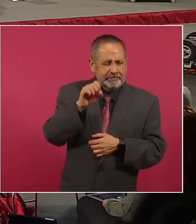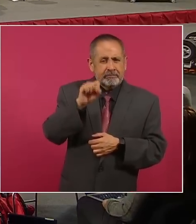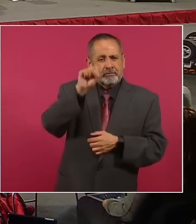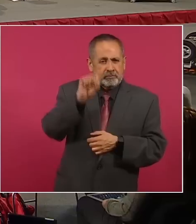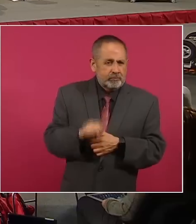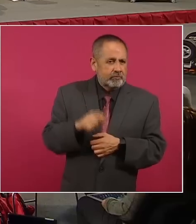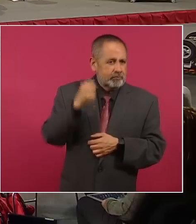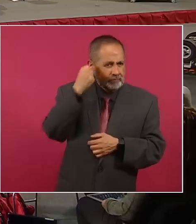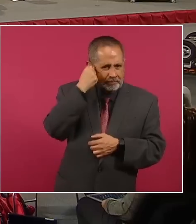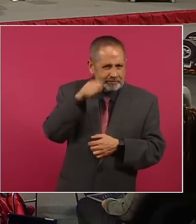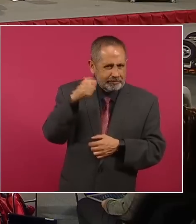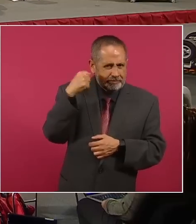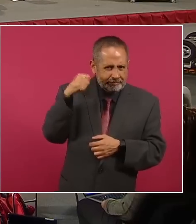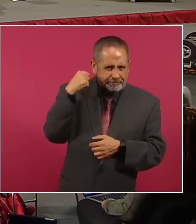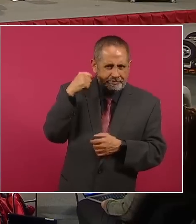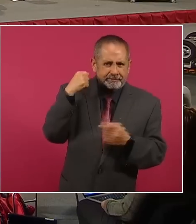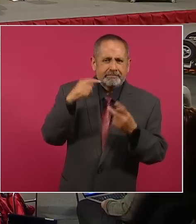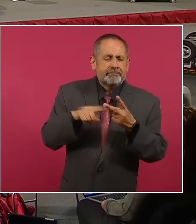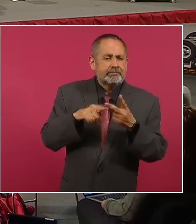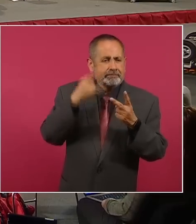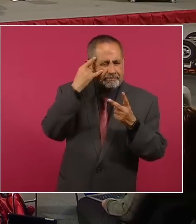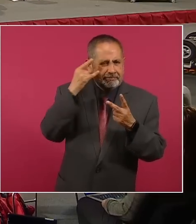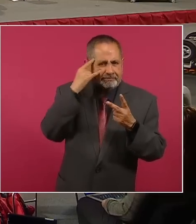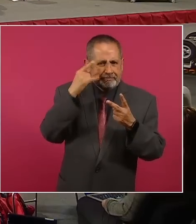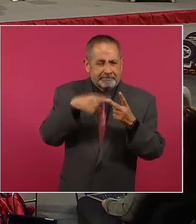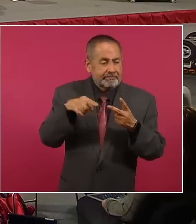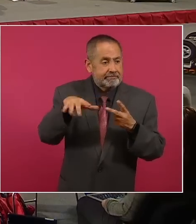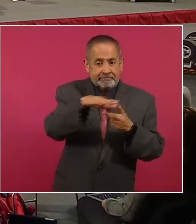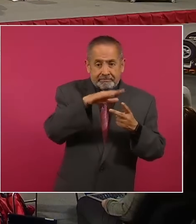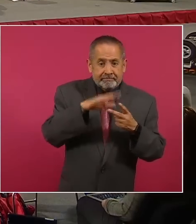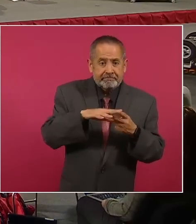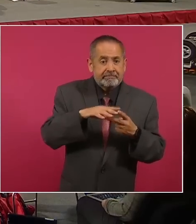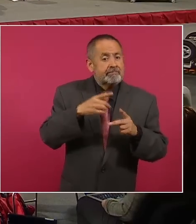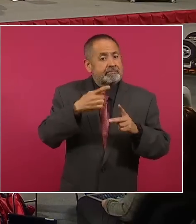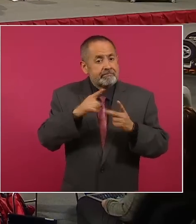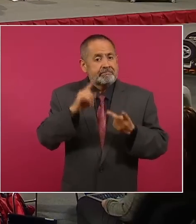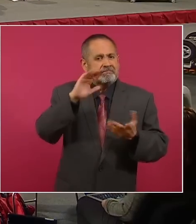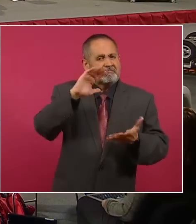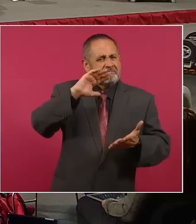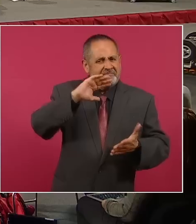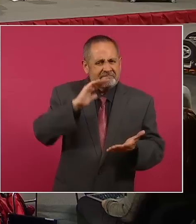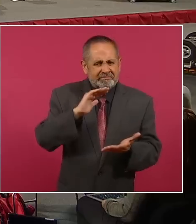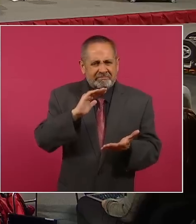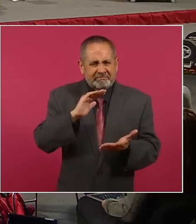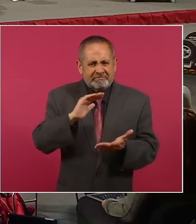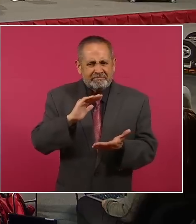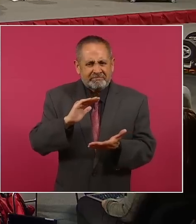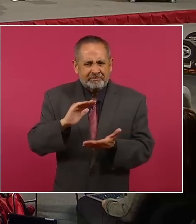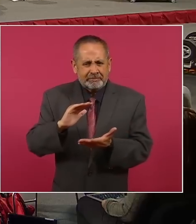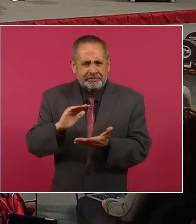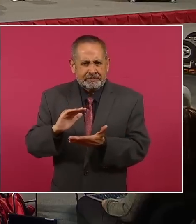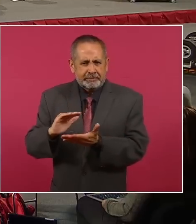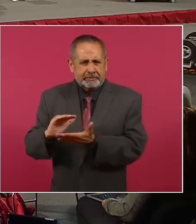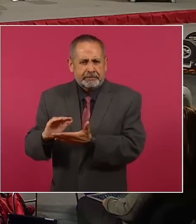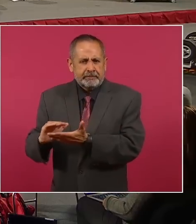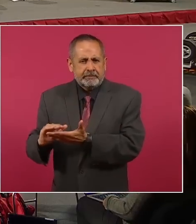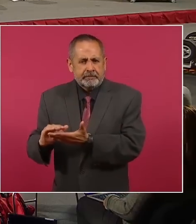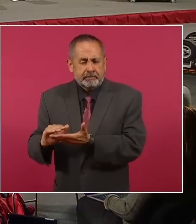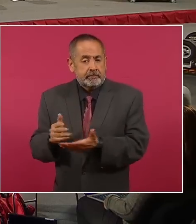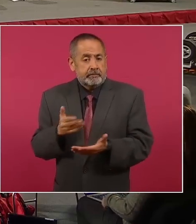Tabasco y de la sonda de Campeche, de manera tal que hoy